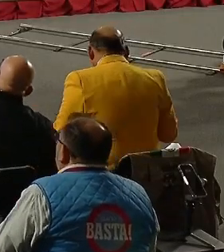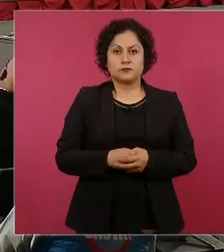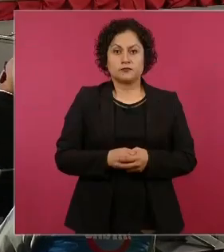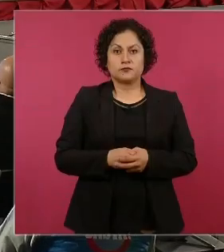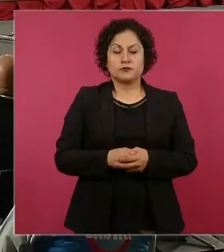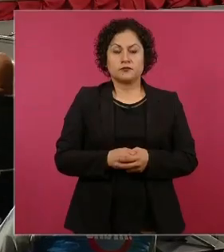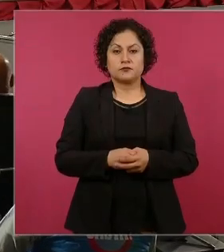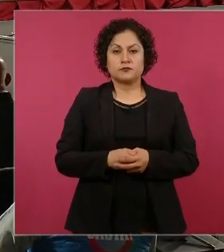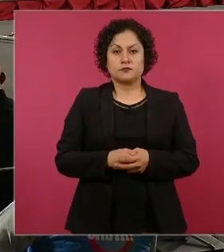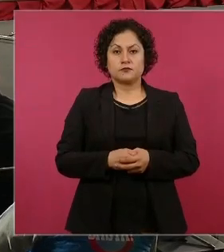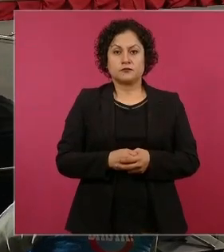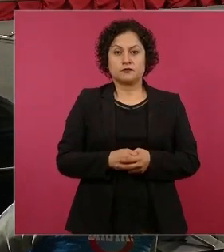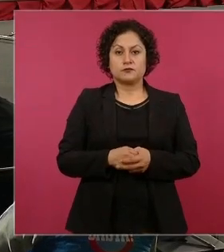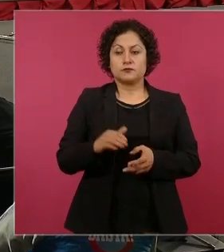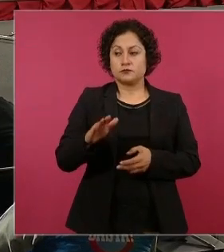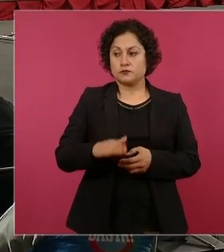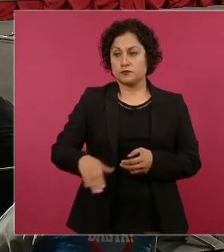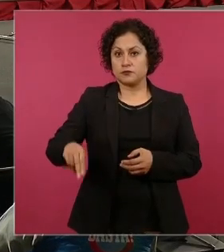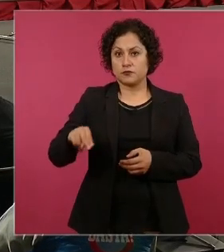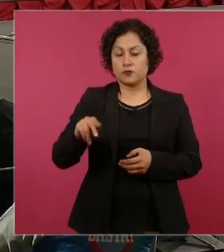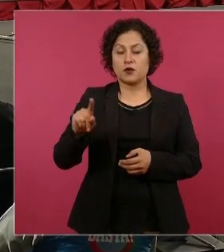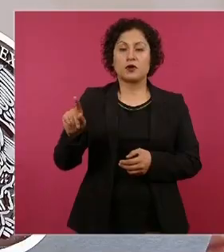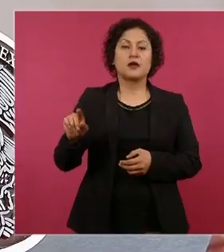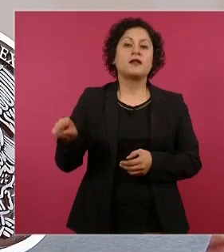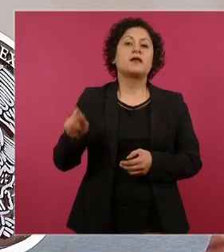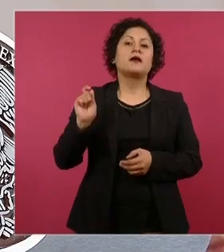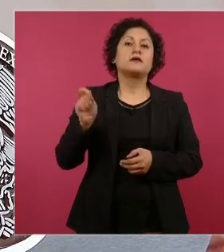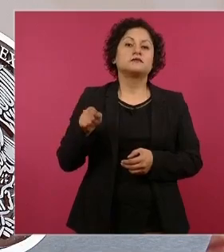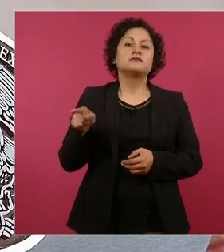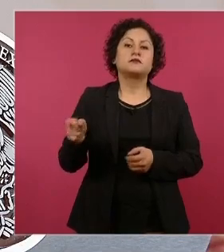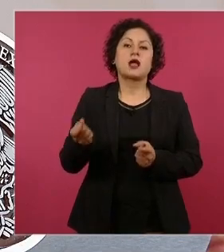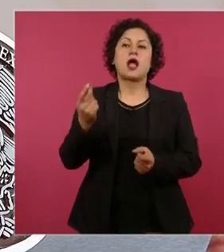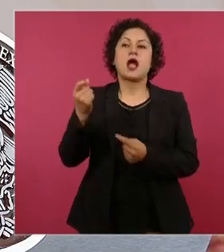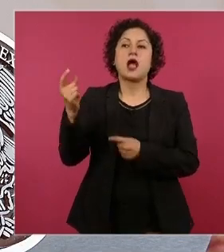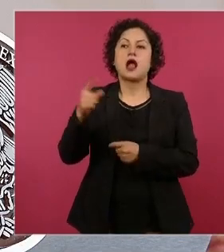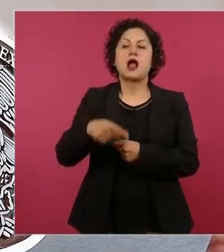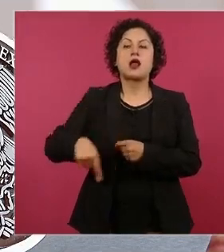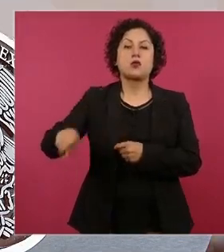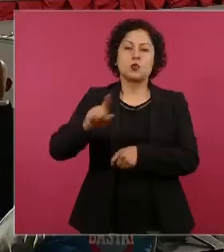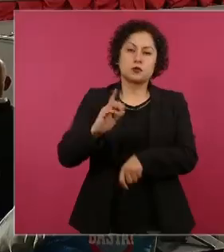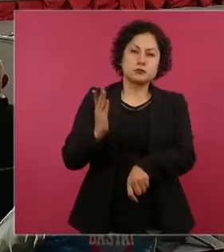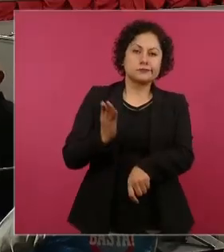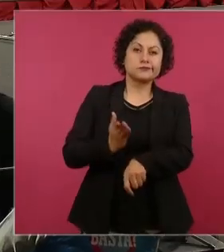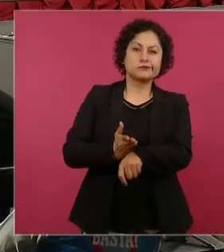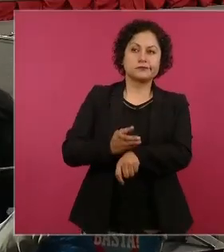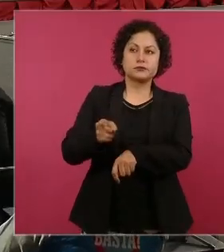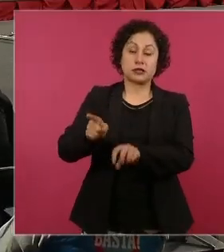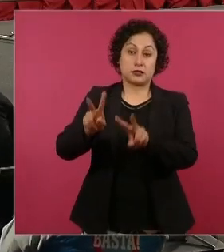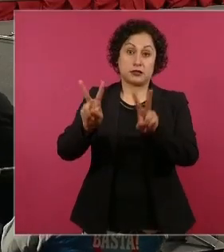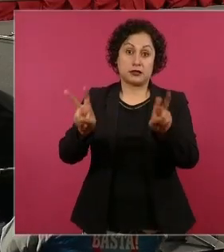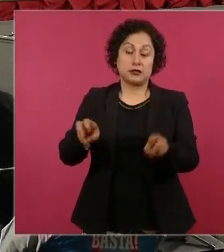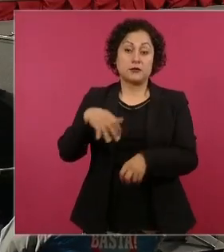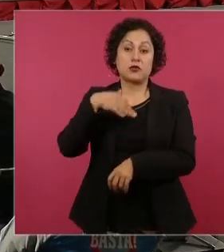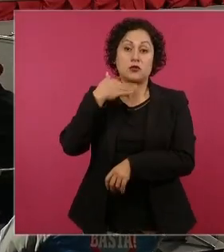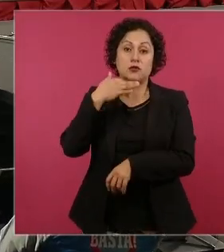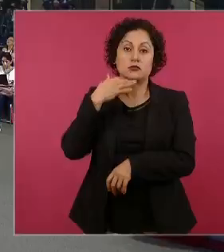o corrupción pierden su derecho a votar por varios años. Eso sería, señor presidente.